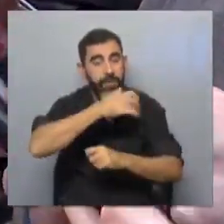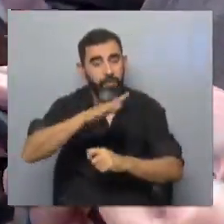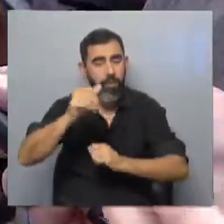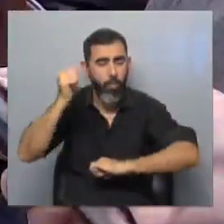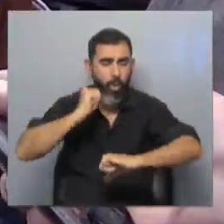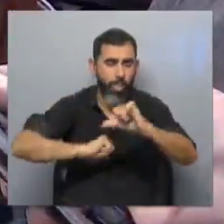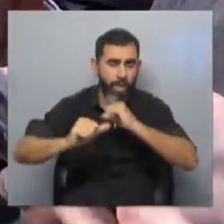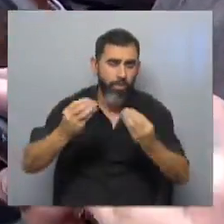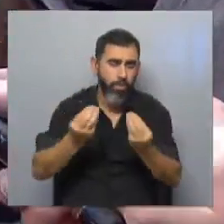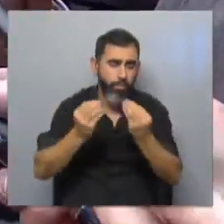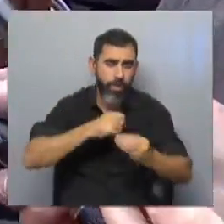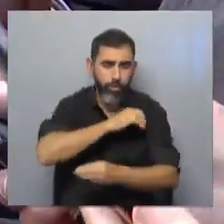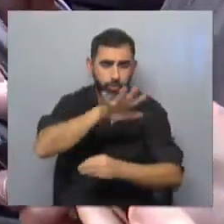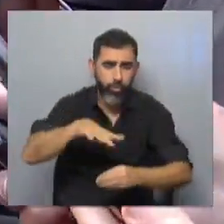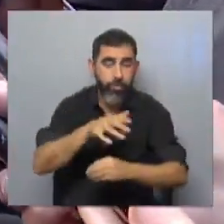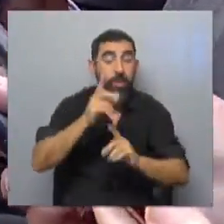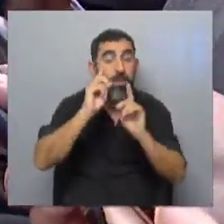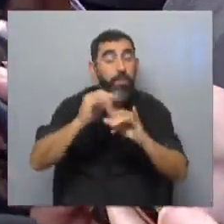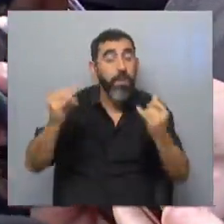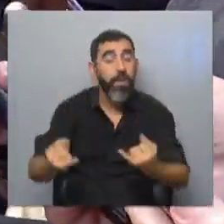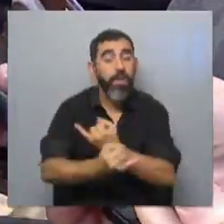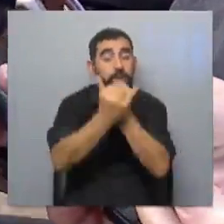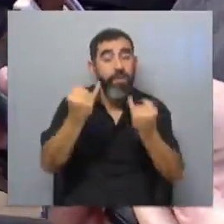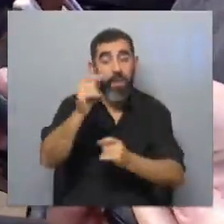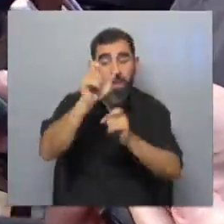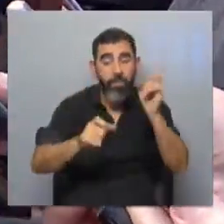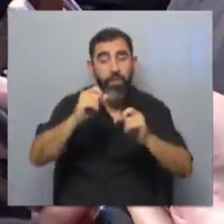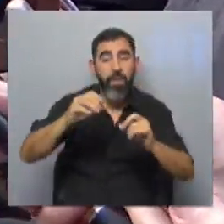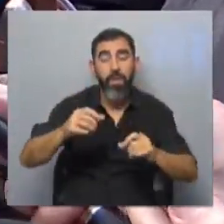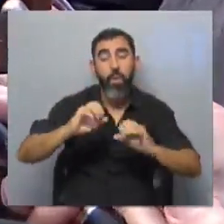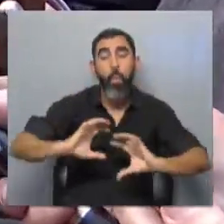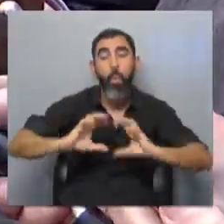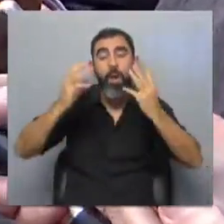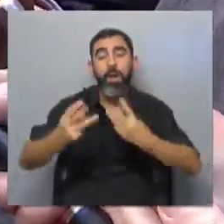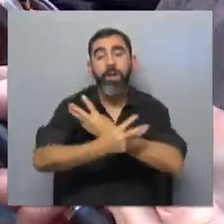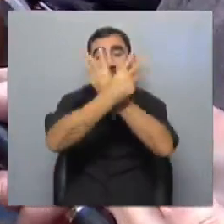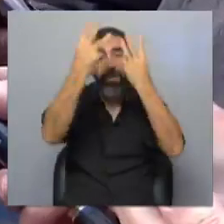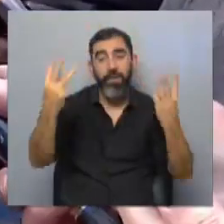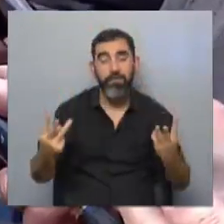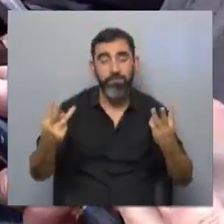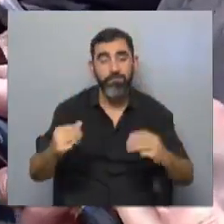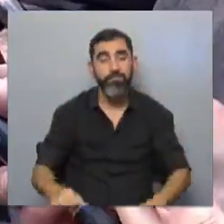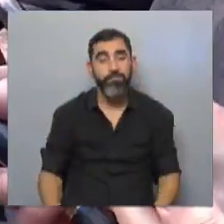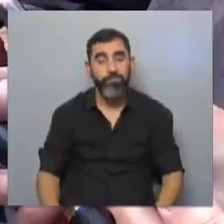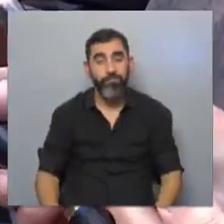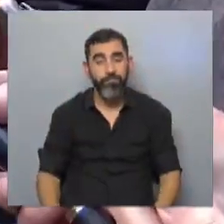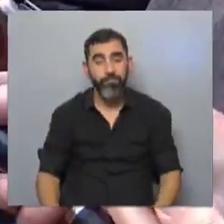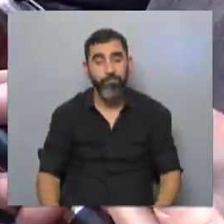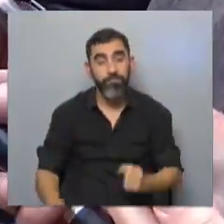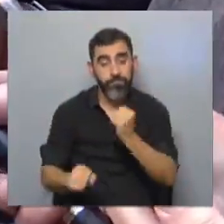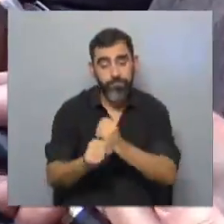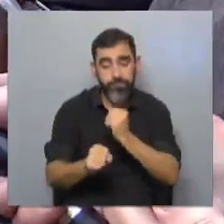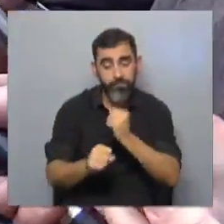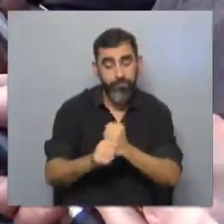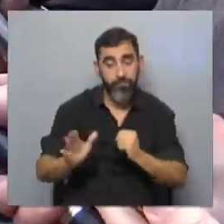nos hizo, pero también es el día en el que el pueblo organizado declaró una huelga general, y la verdad que trabajadoras